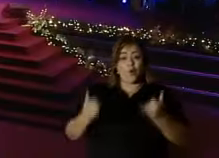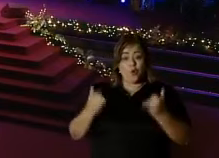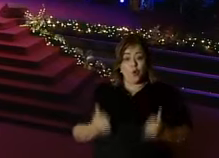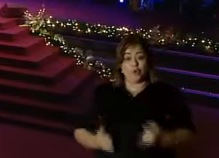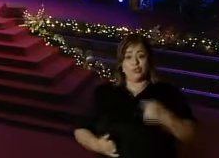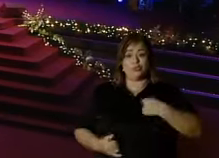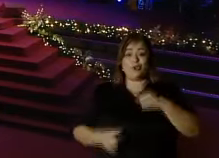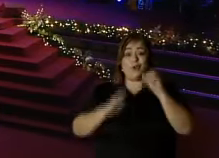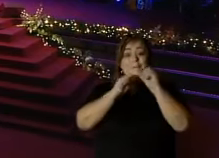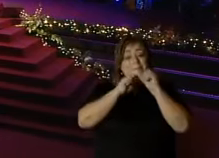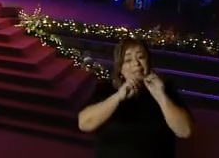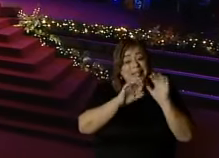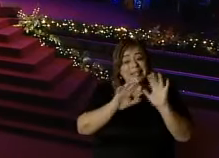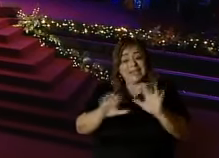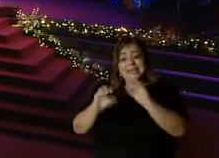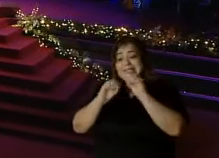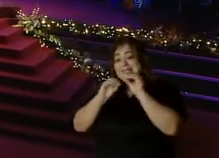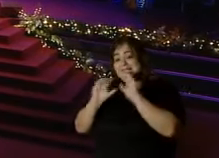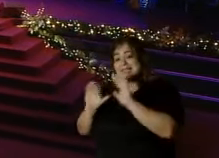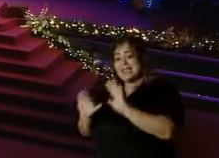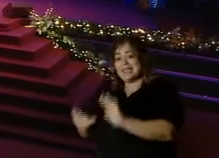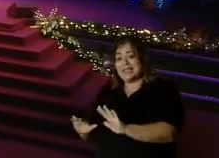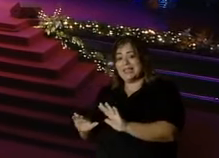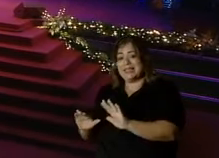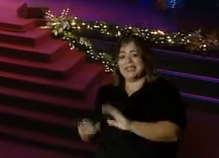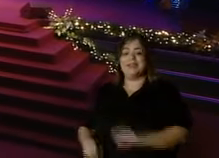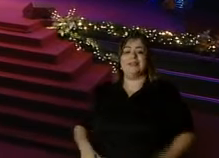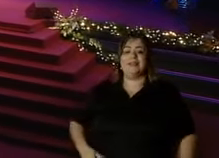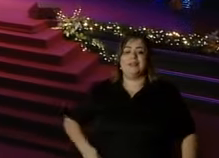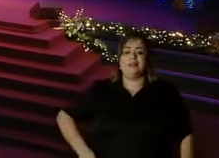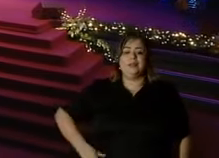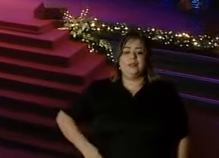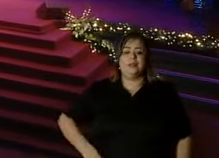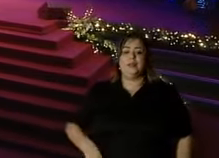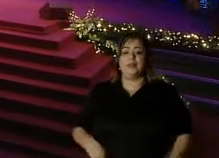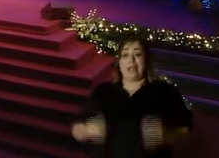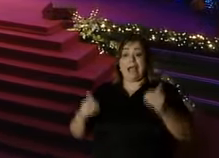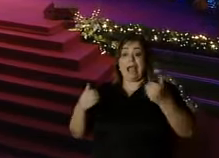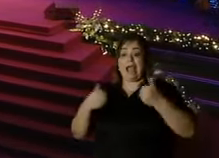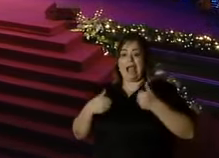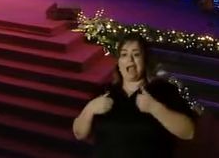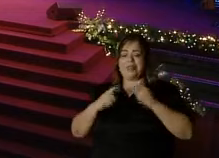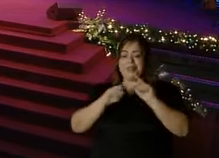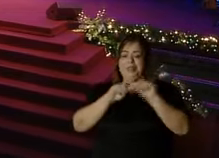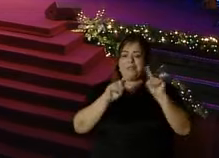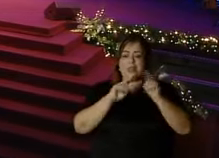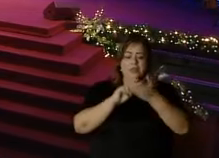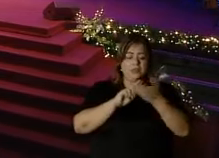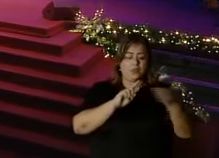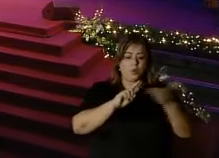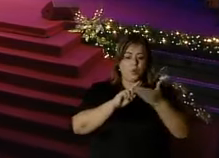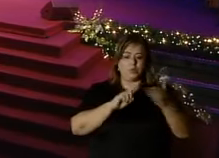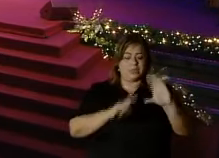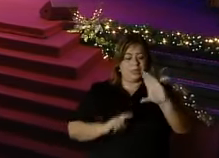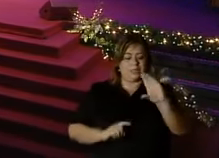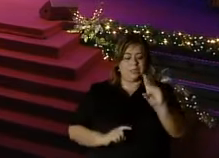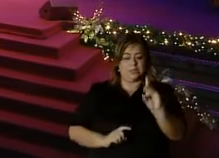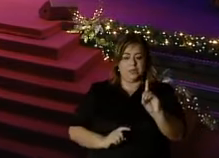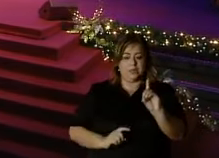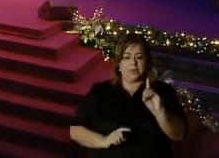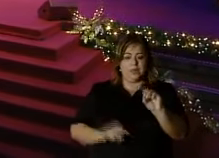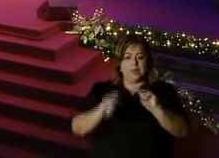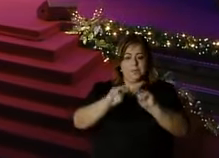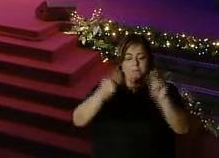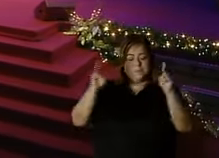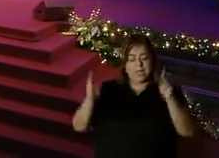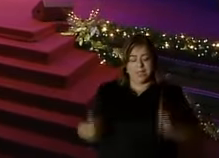con nuestro ministerio. Y si deseas bendecirte y llevarte algo, tenemos un especial rápido. Se lo voy a decir rápido, porque la pastora lo iba a decir, pues yo lo